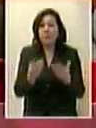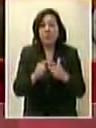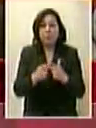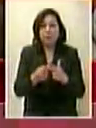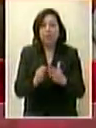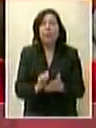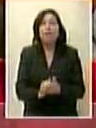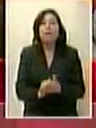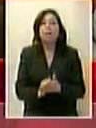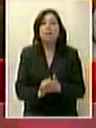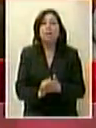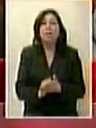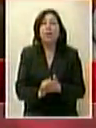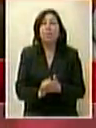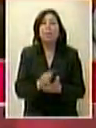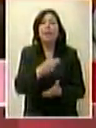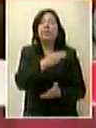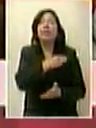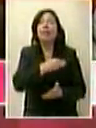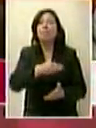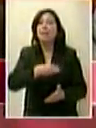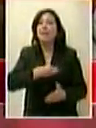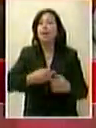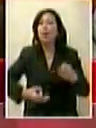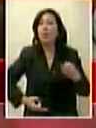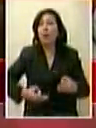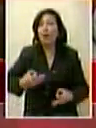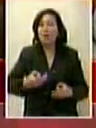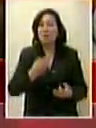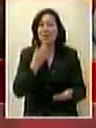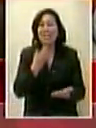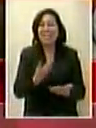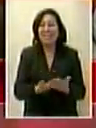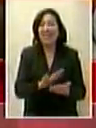el procurador del Ministerio de Justicia. Muchas gracias, señor presidente.